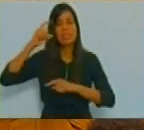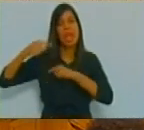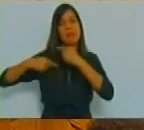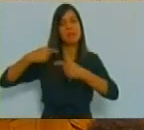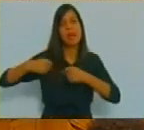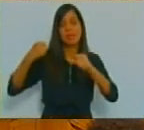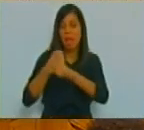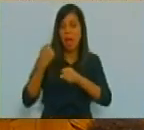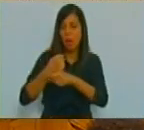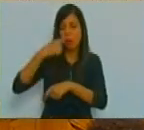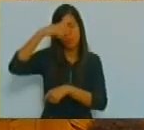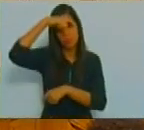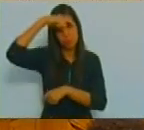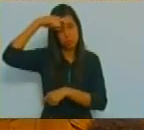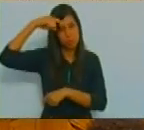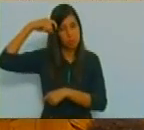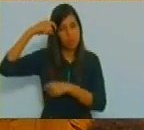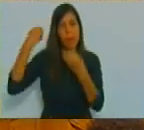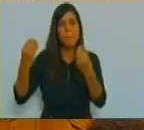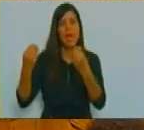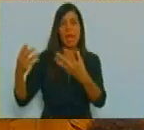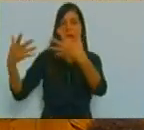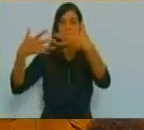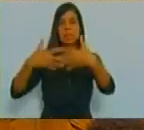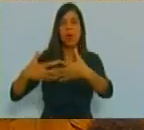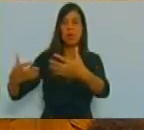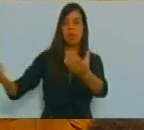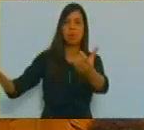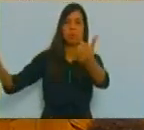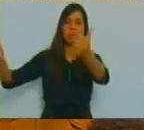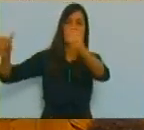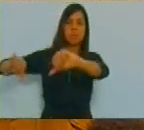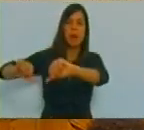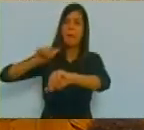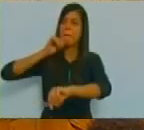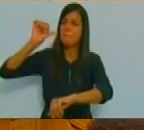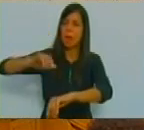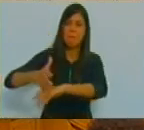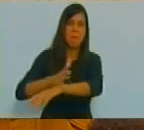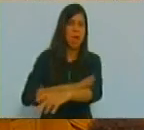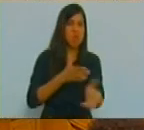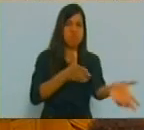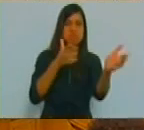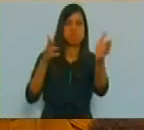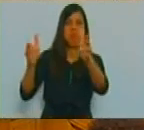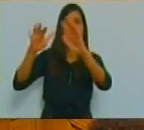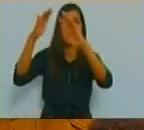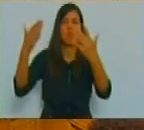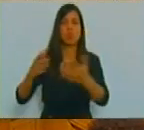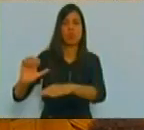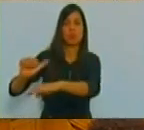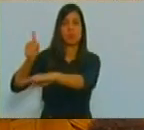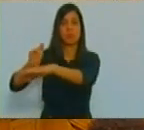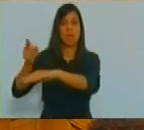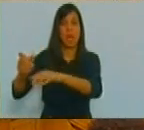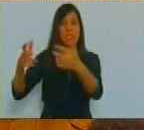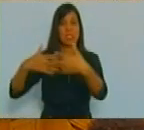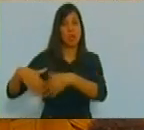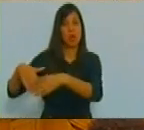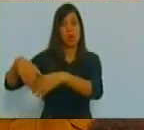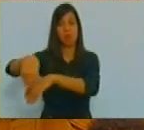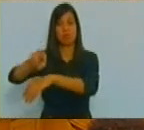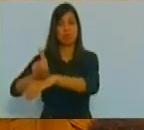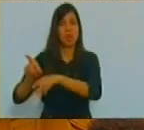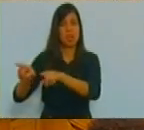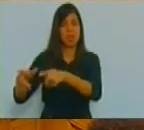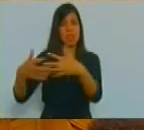para que caiga ese imperio el más criminal el más genocida el más asesino que ha existido en la historia de la humanidad